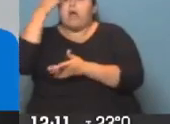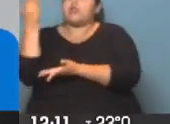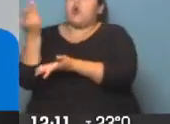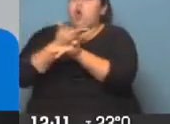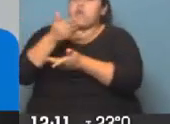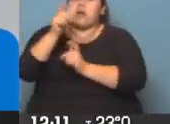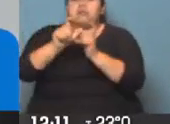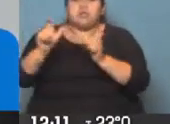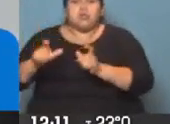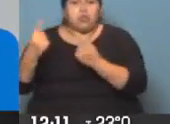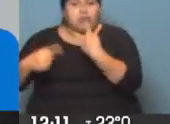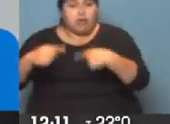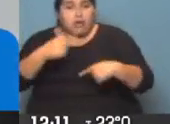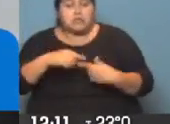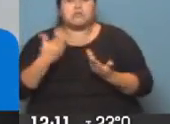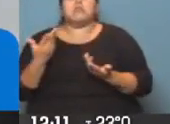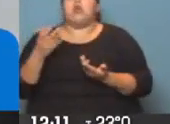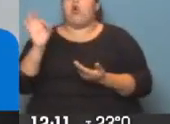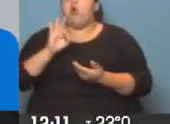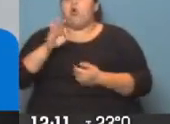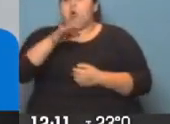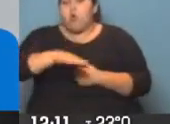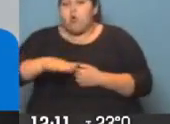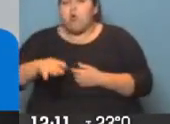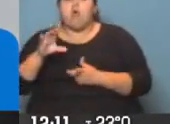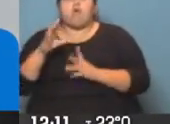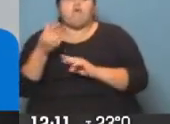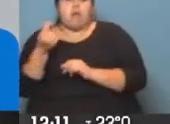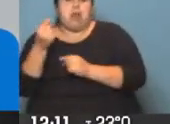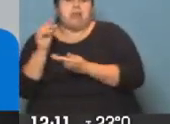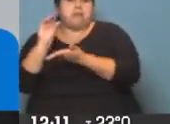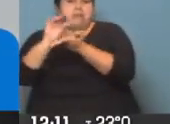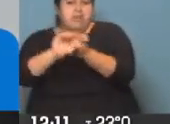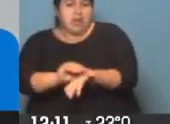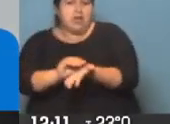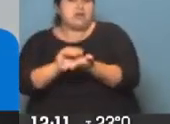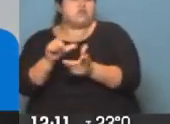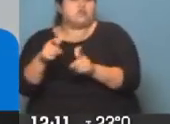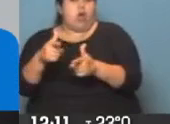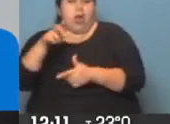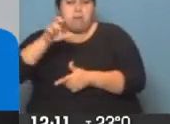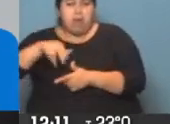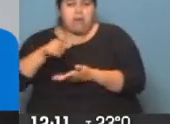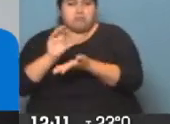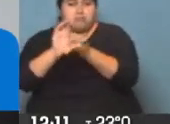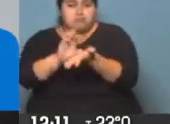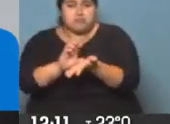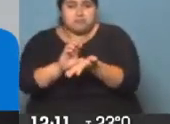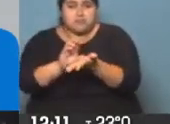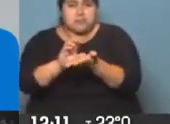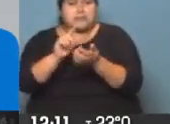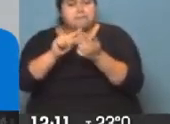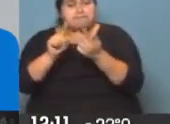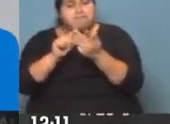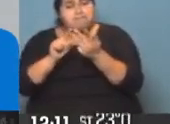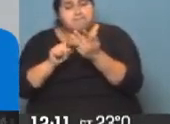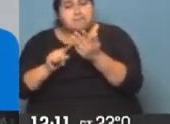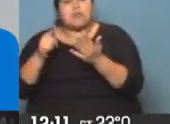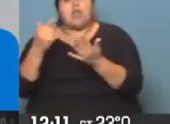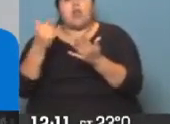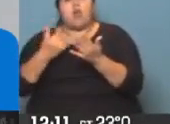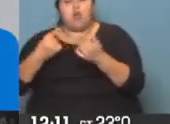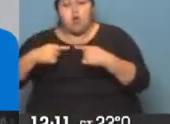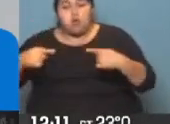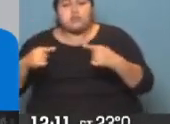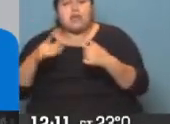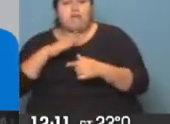que no tiene, que no recibe la asignación universal. Son todos factores que son derechos y que hoy por